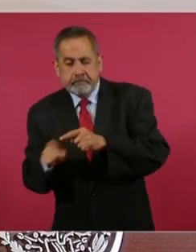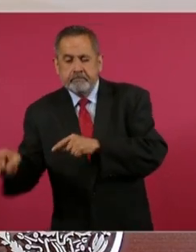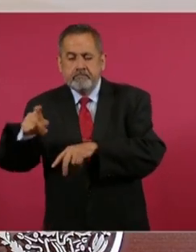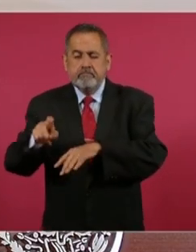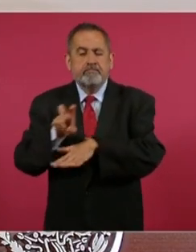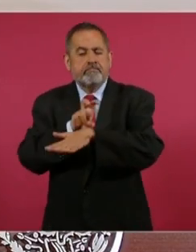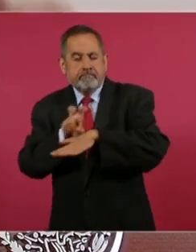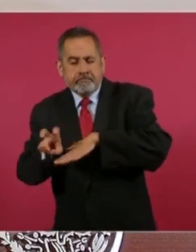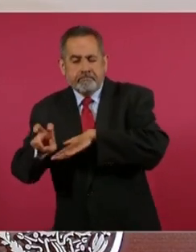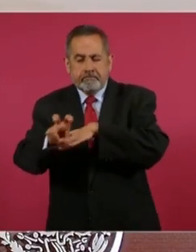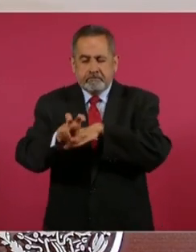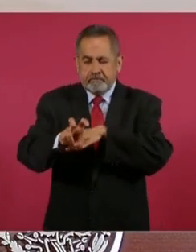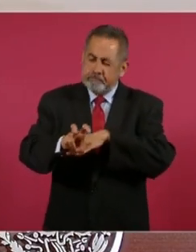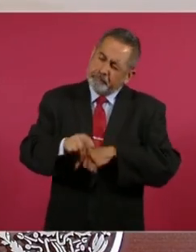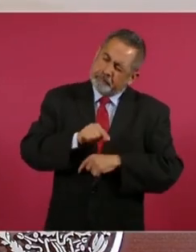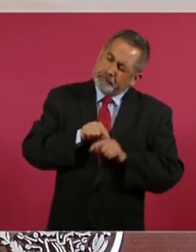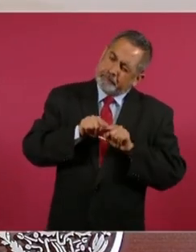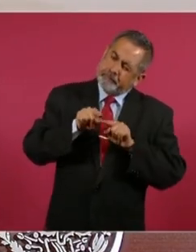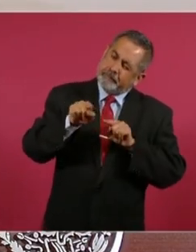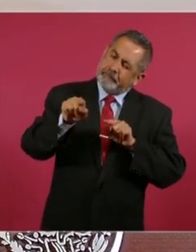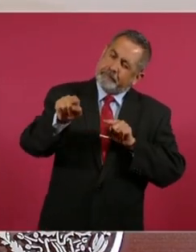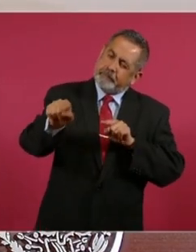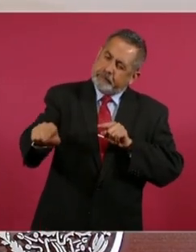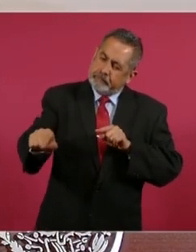tren para irme